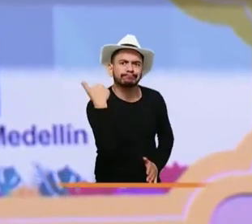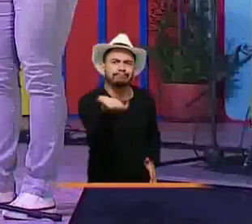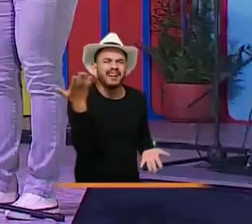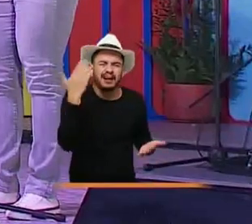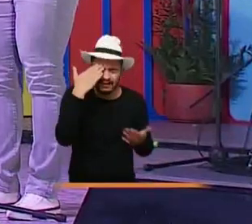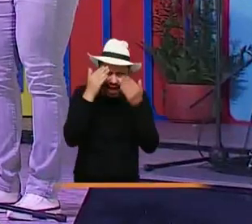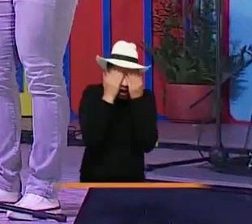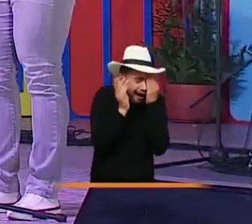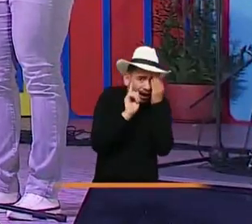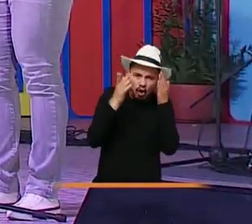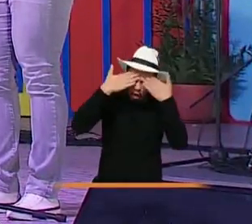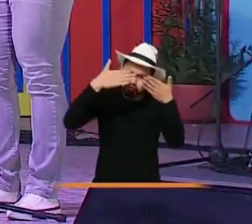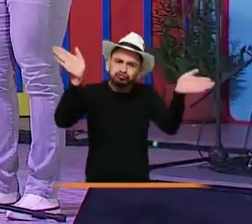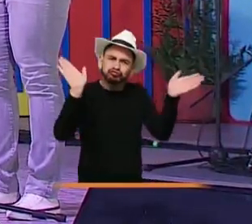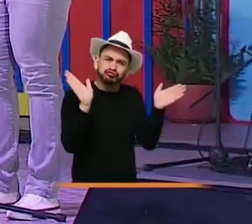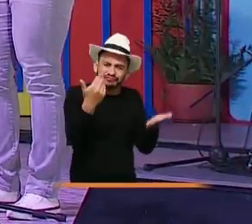ojos